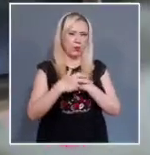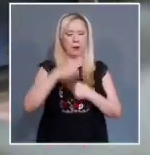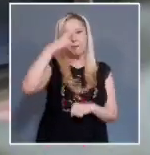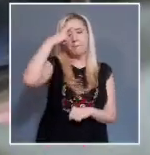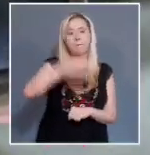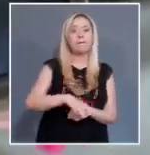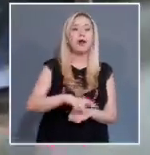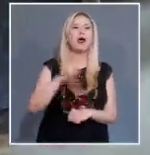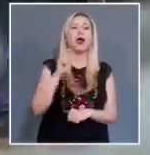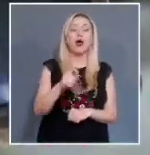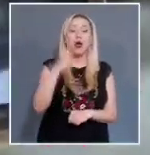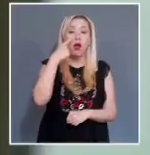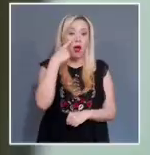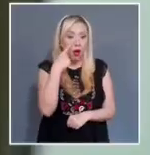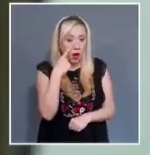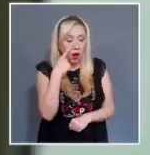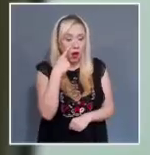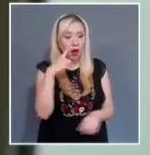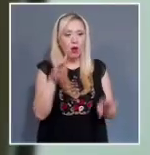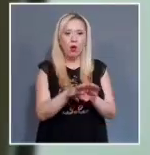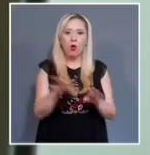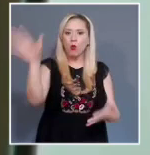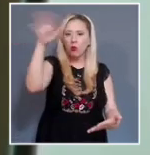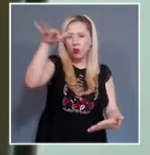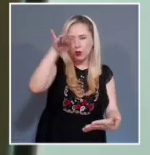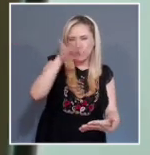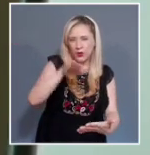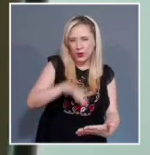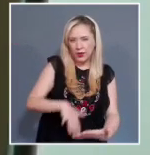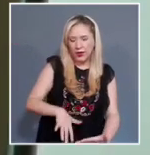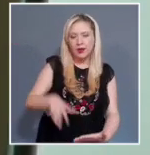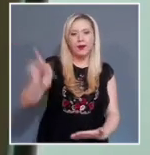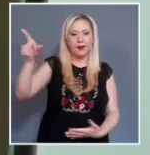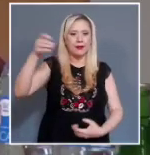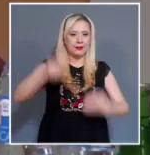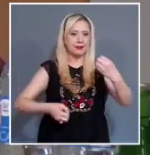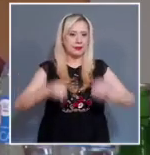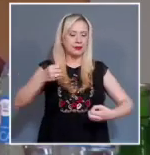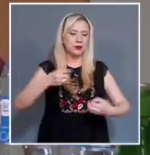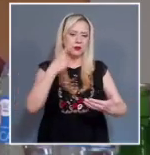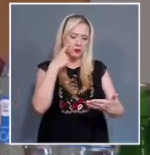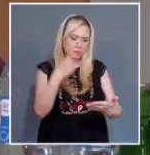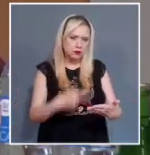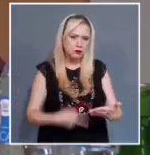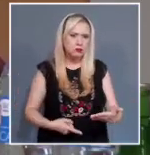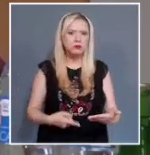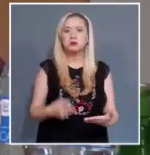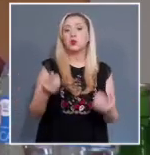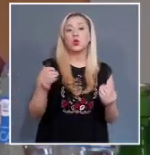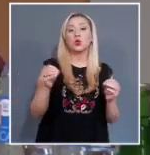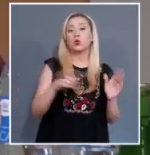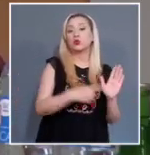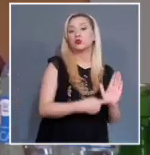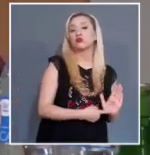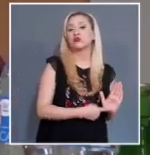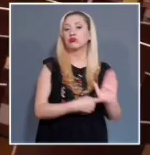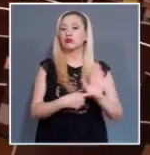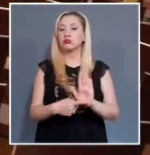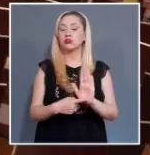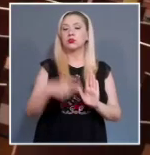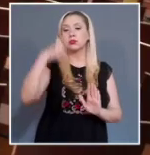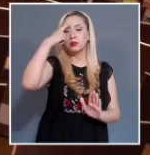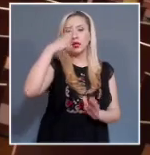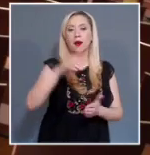identificada mediante términos de búsqueda. Según el Tribunal General, Meta no ha logrado demostrar que el requerimiento de remisión de los documentos que